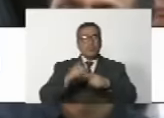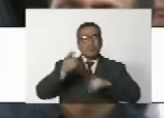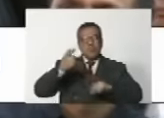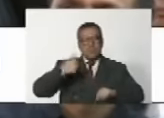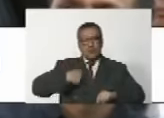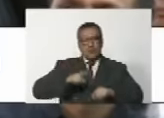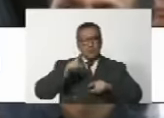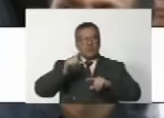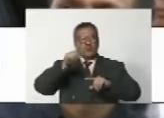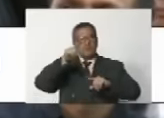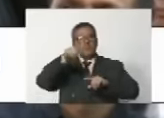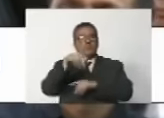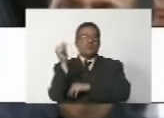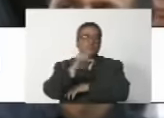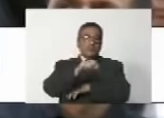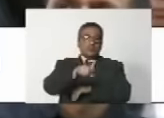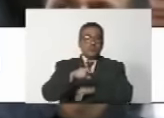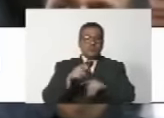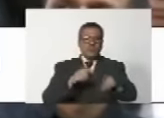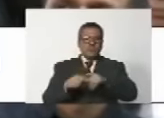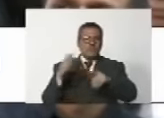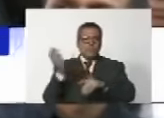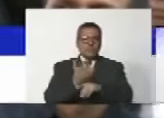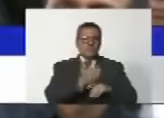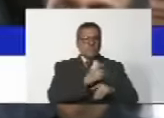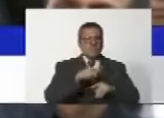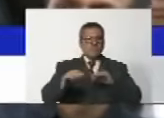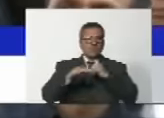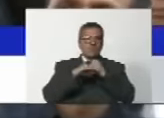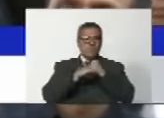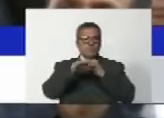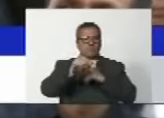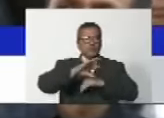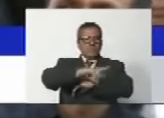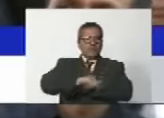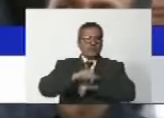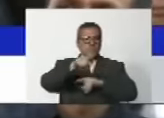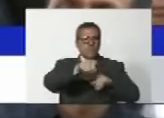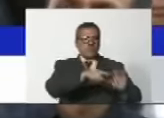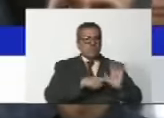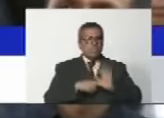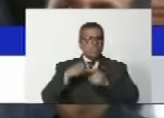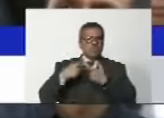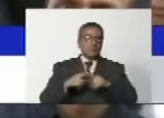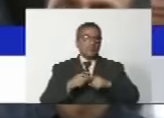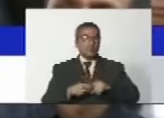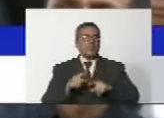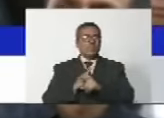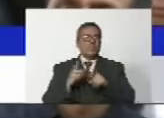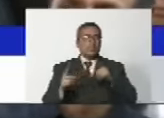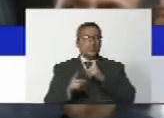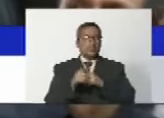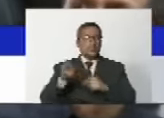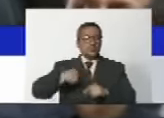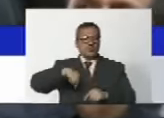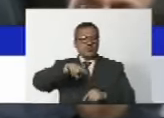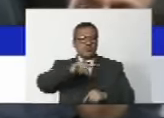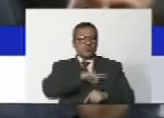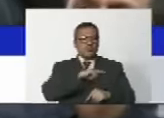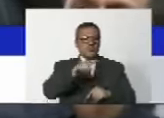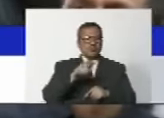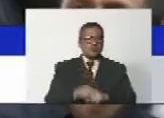tiene vencer la dinámica de sanciones que, al igual que la corrupción, tanto daño le han hecho a Venezuela. Nosotros, como